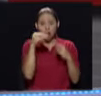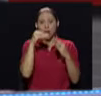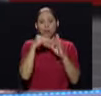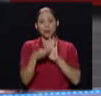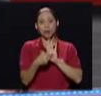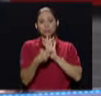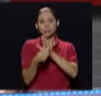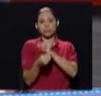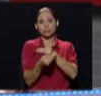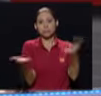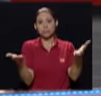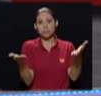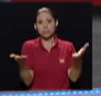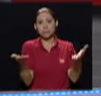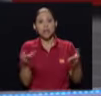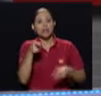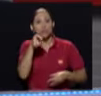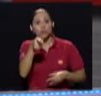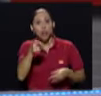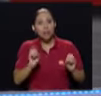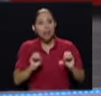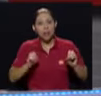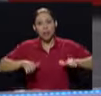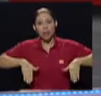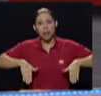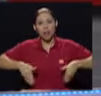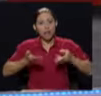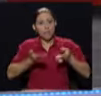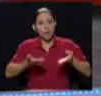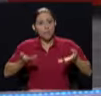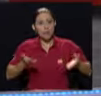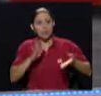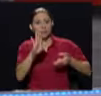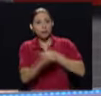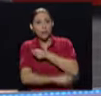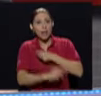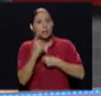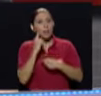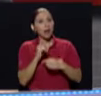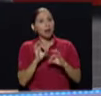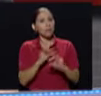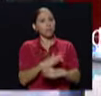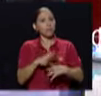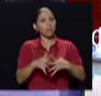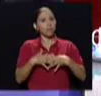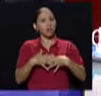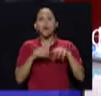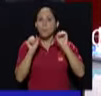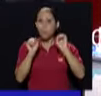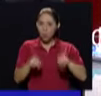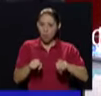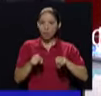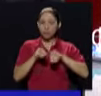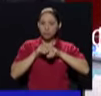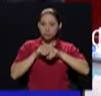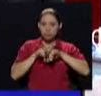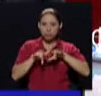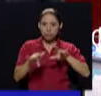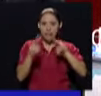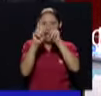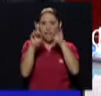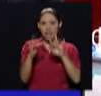esté disponible al público y que si usted no tiene las herramientas en su país pueda procesar la información en línea